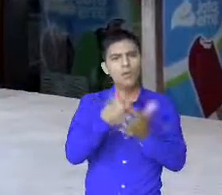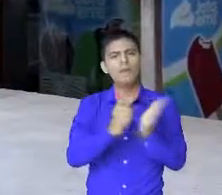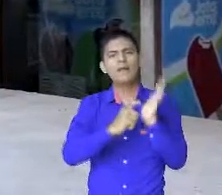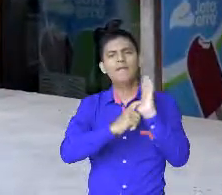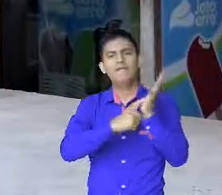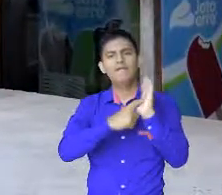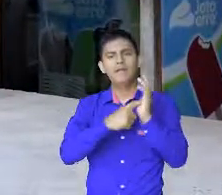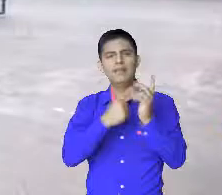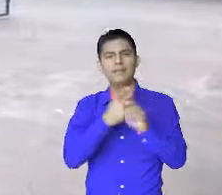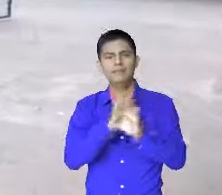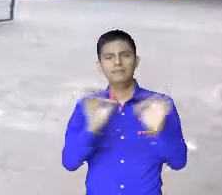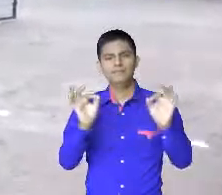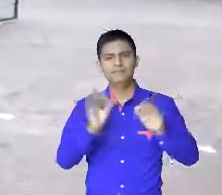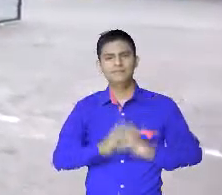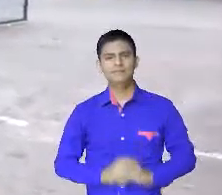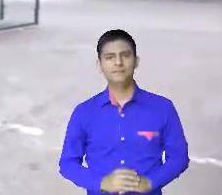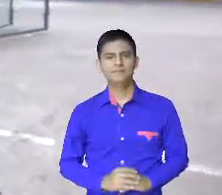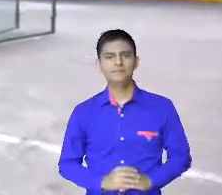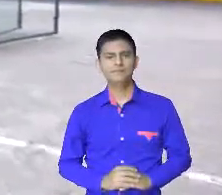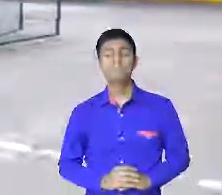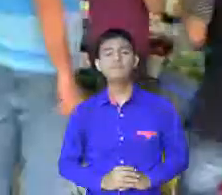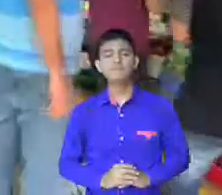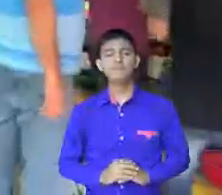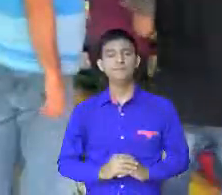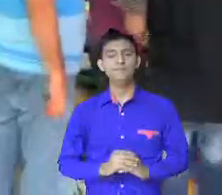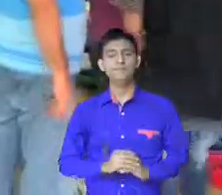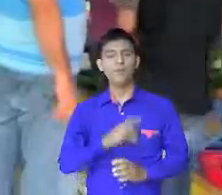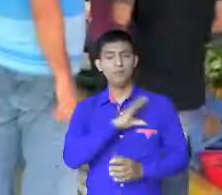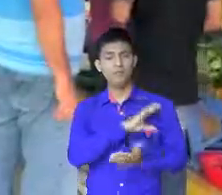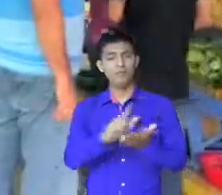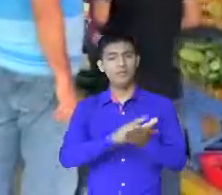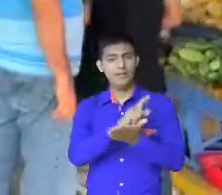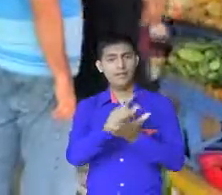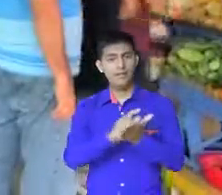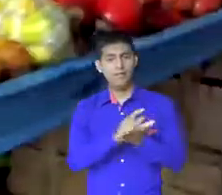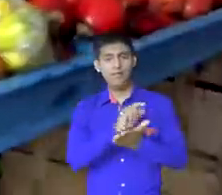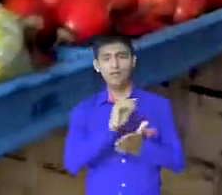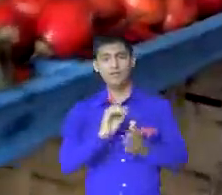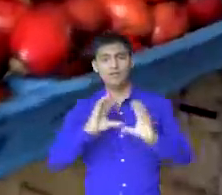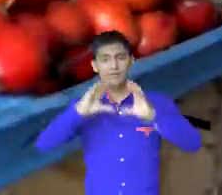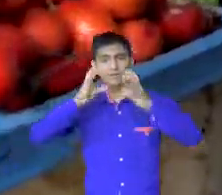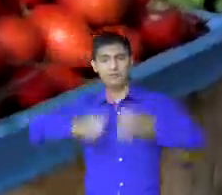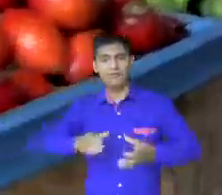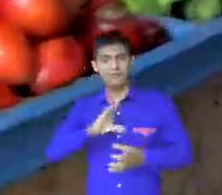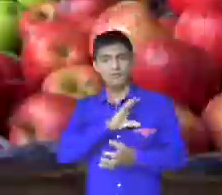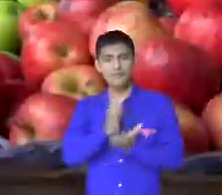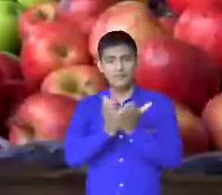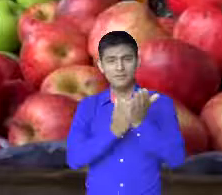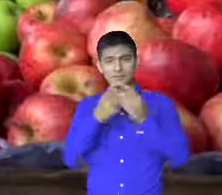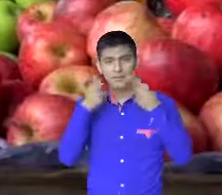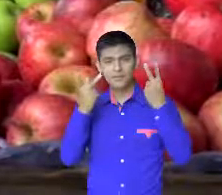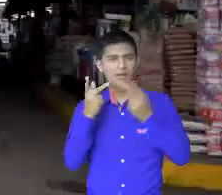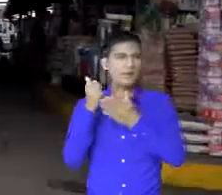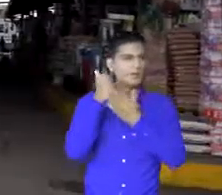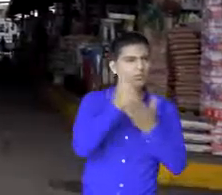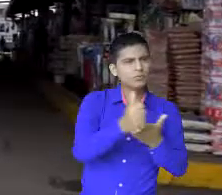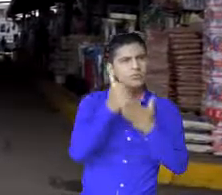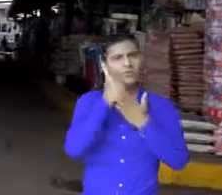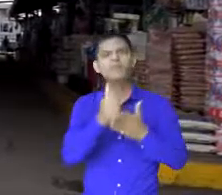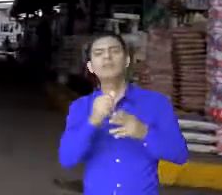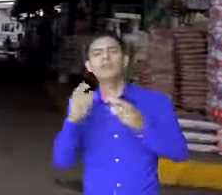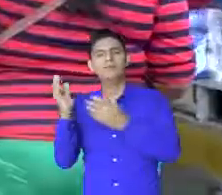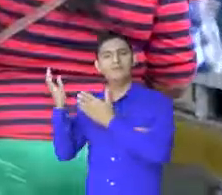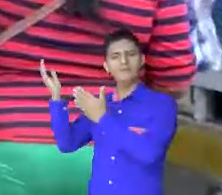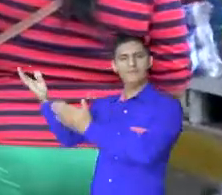Feria Libre. El municipio de Lago Agrio, a través de la Dirección de Servicios Públicos, está empeñada en fortalecer la imagen de la denominada